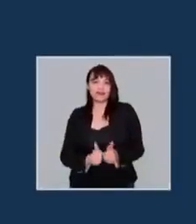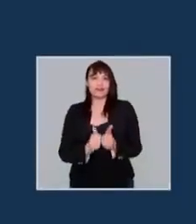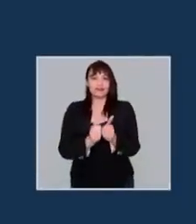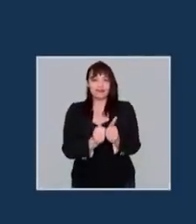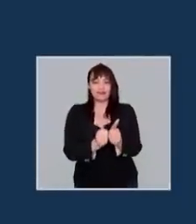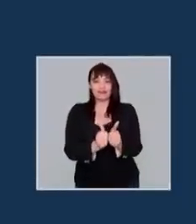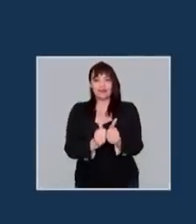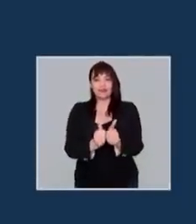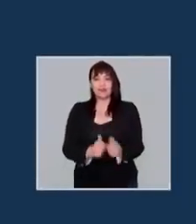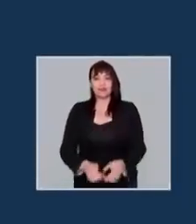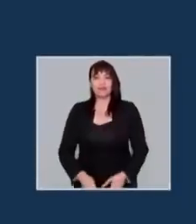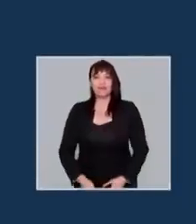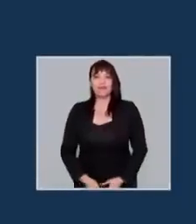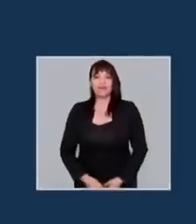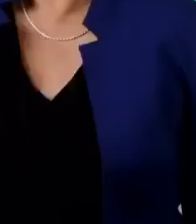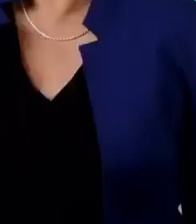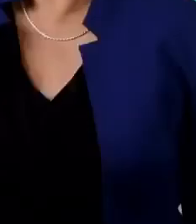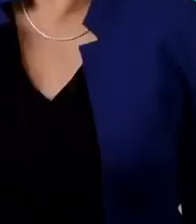¡Gracias!